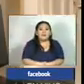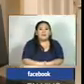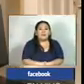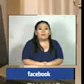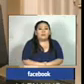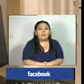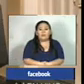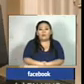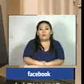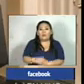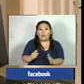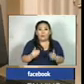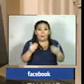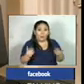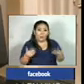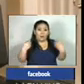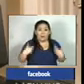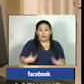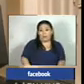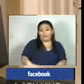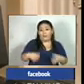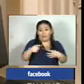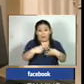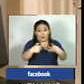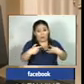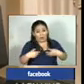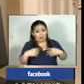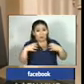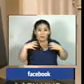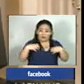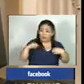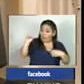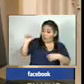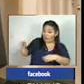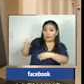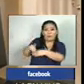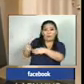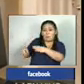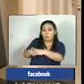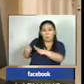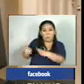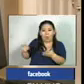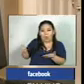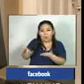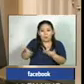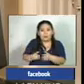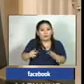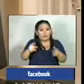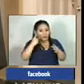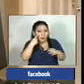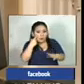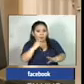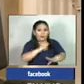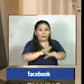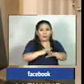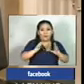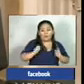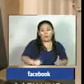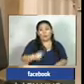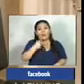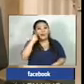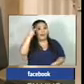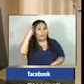Por la violación del derecho a la salud y la vida y por no permitir al gobierno que tome las medidas sanitarias necesarias. Es la